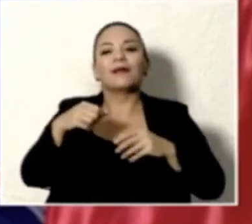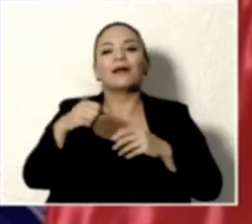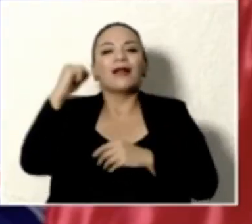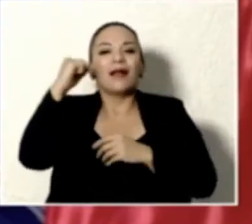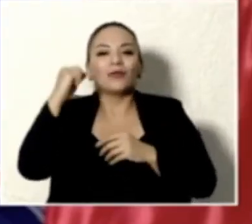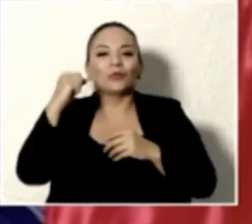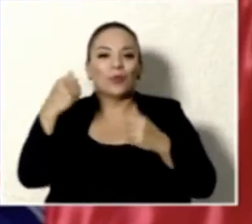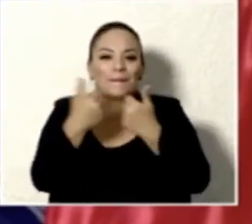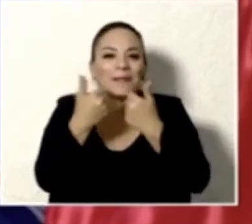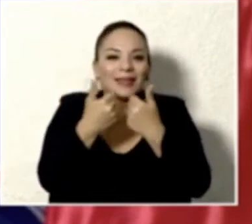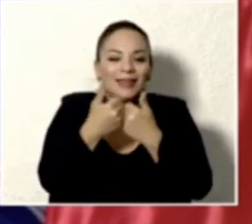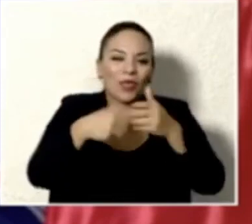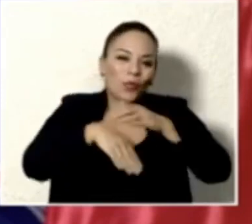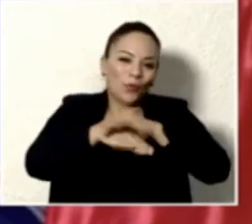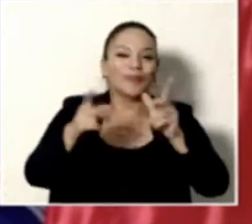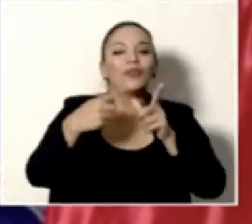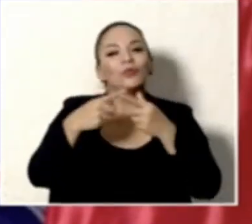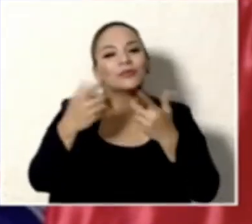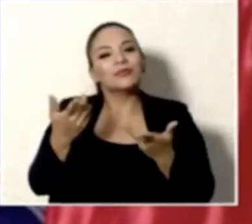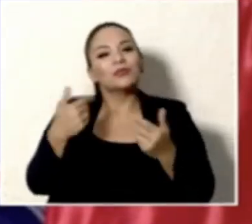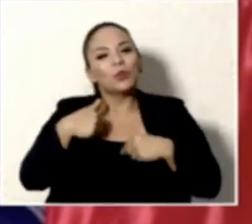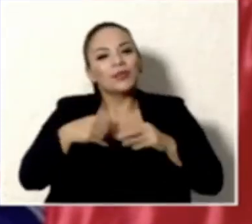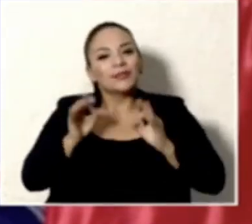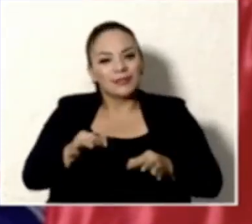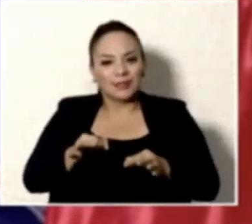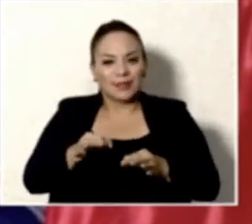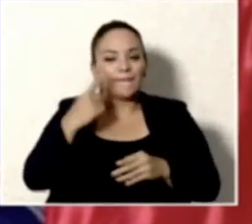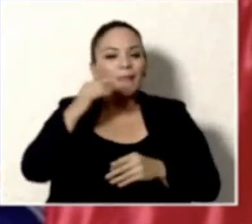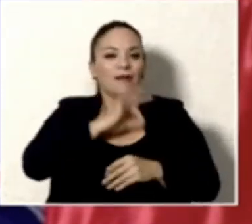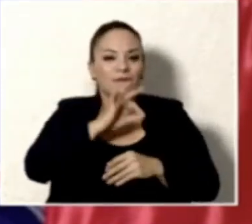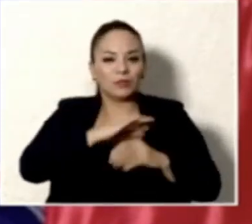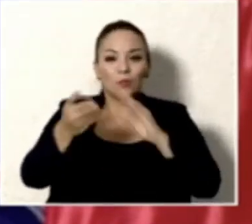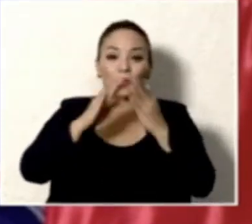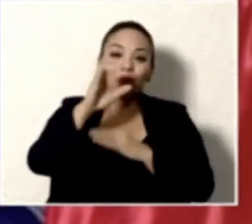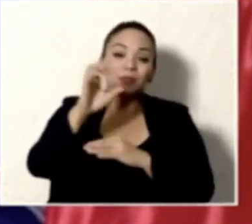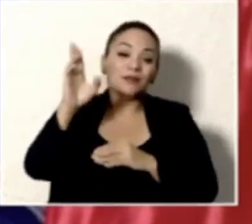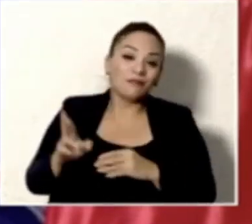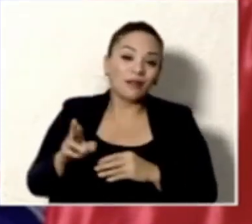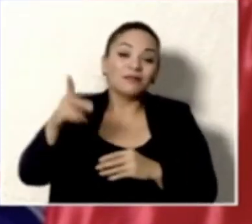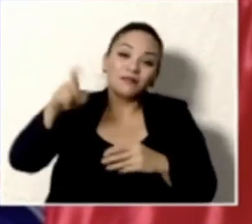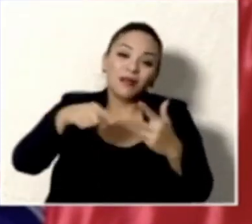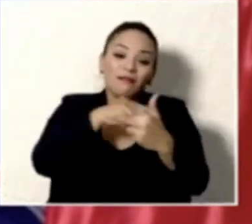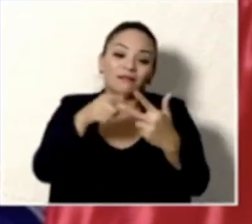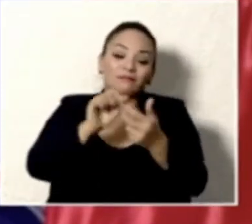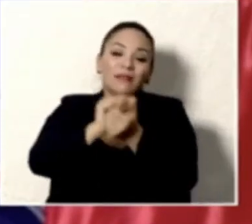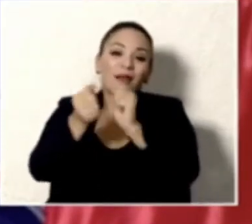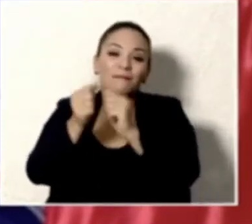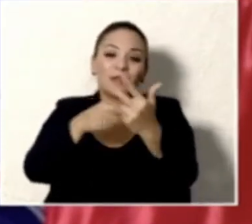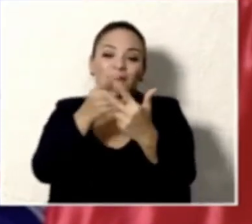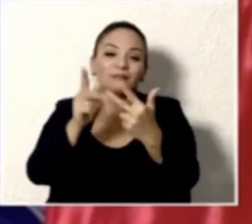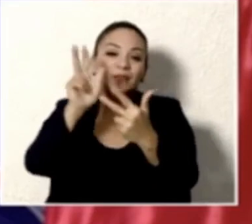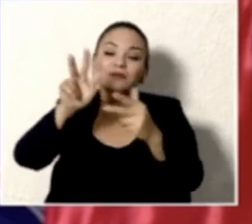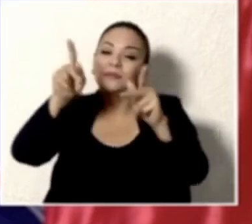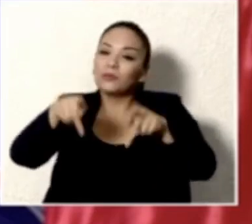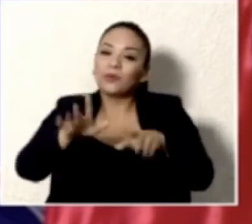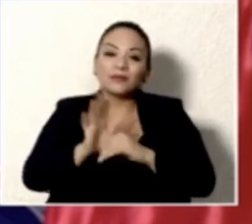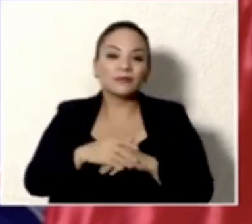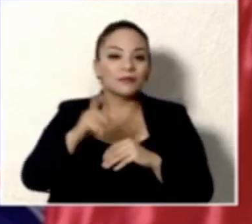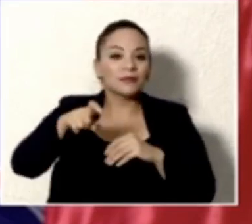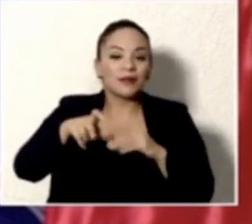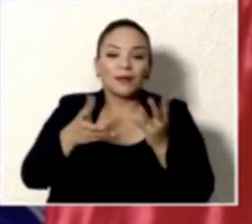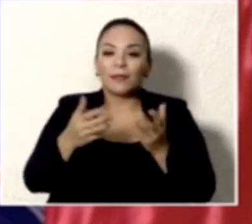los efectos del pueblo de Costa Rica, estos cambios eran indispensables o necesarios.